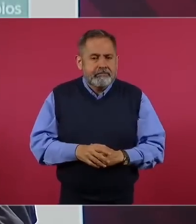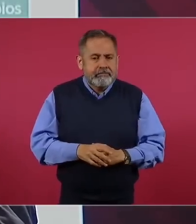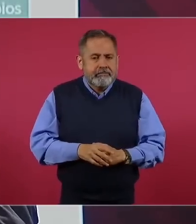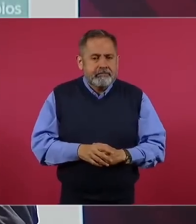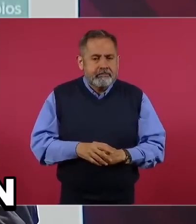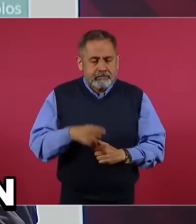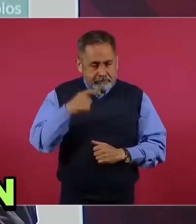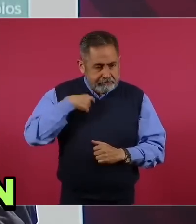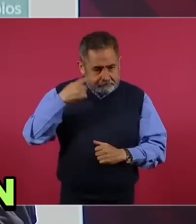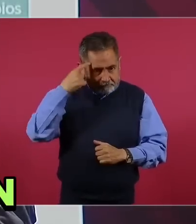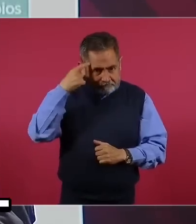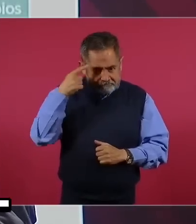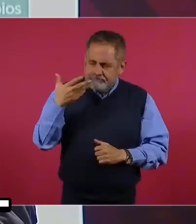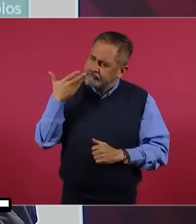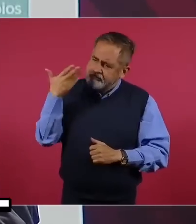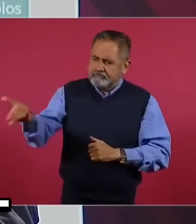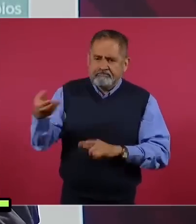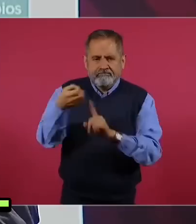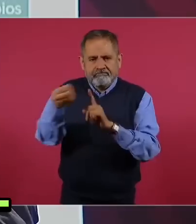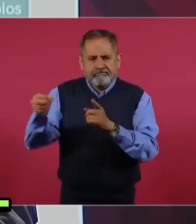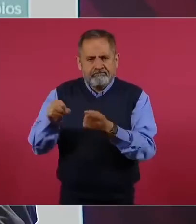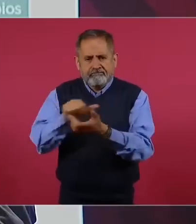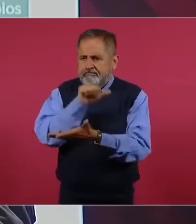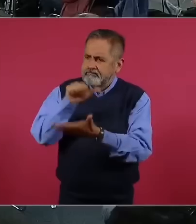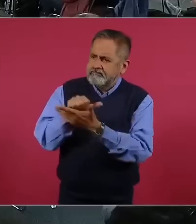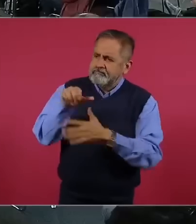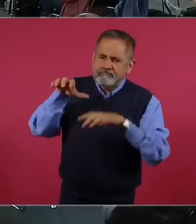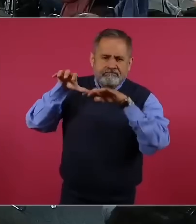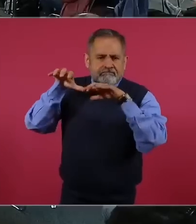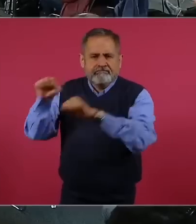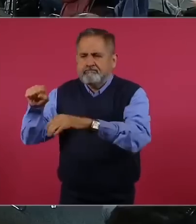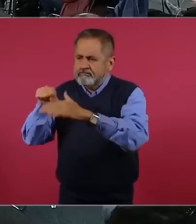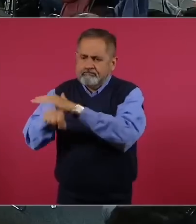se solicita la orden de aprehensión contra este coronel.